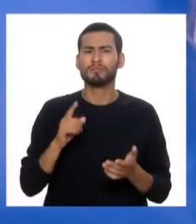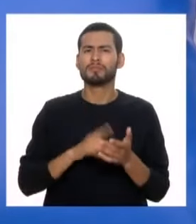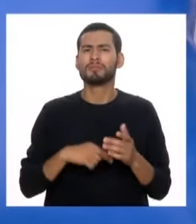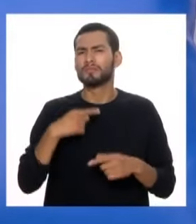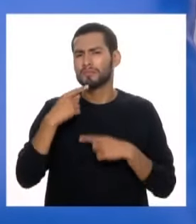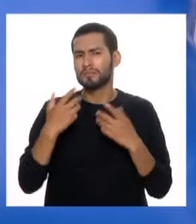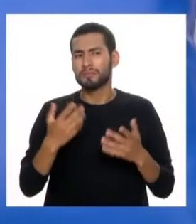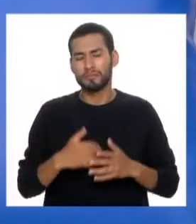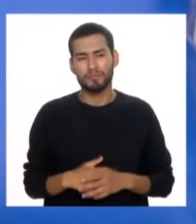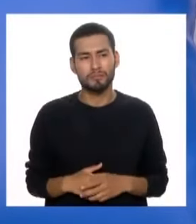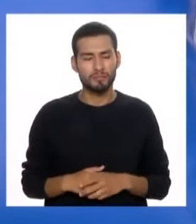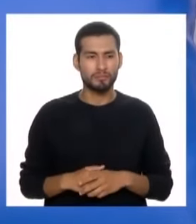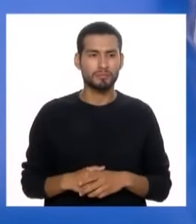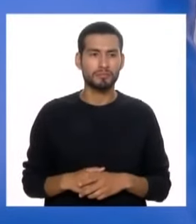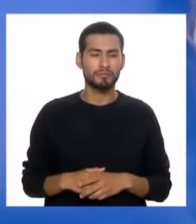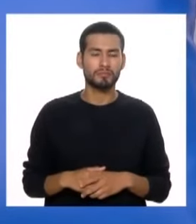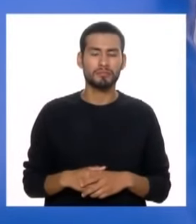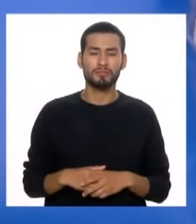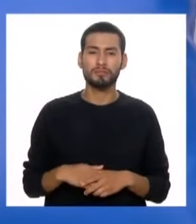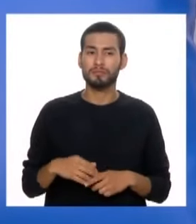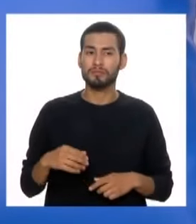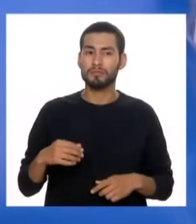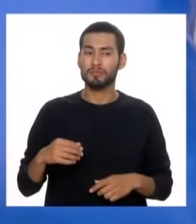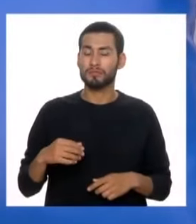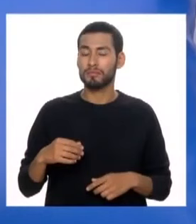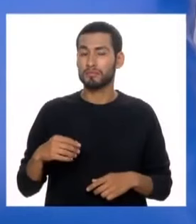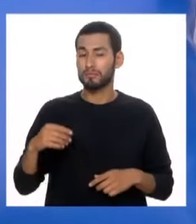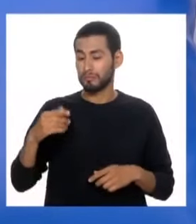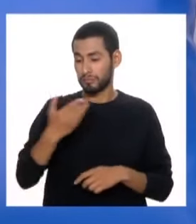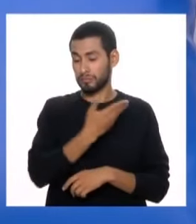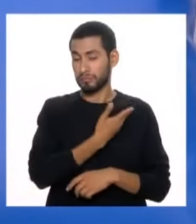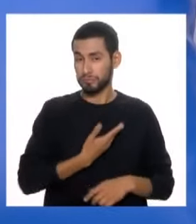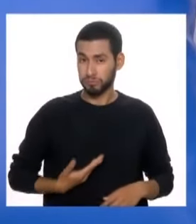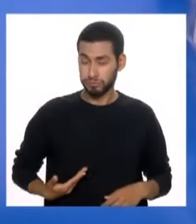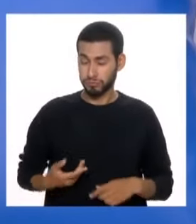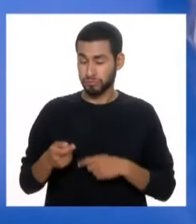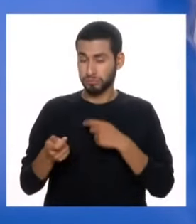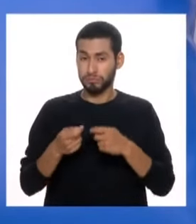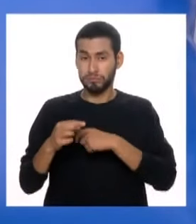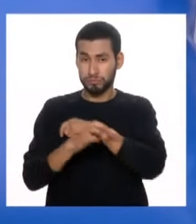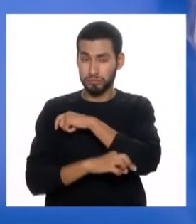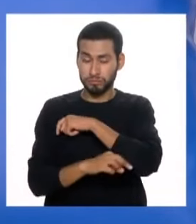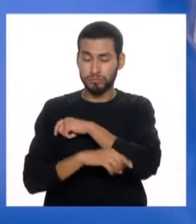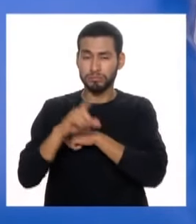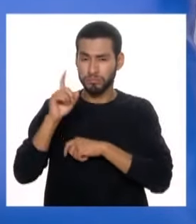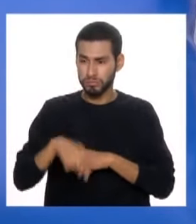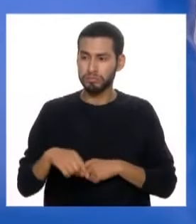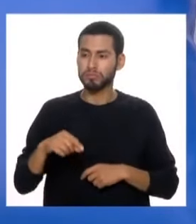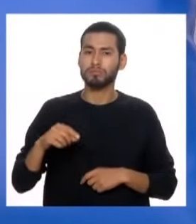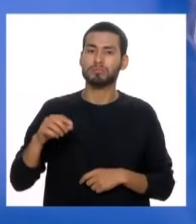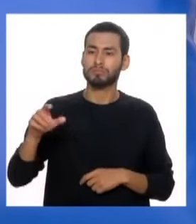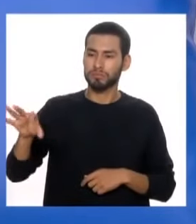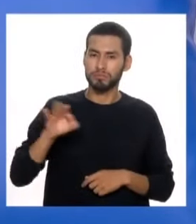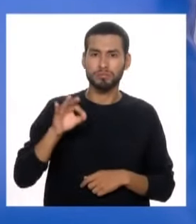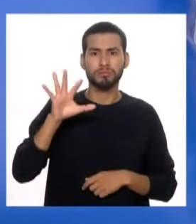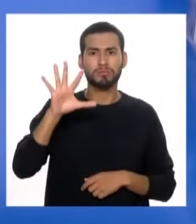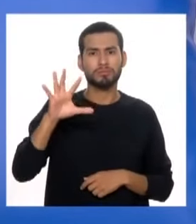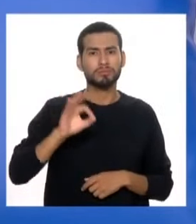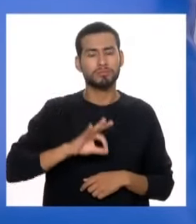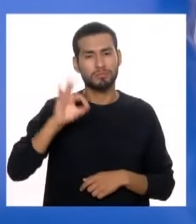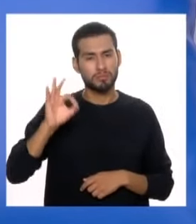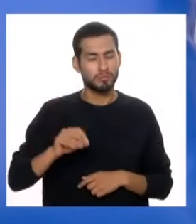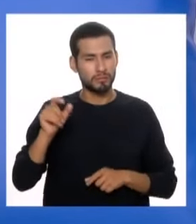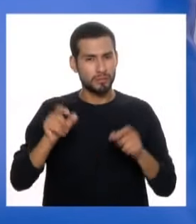teoría? La teoría dice que el Estado está obligado a contratar al 5%